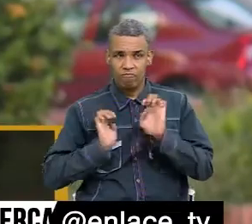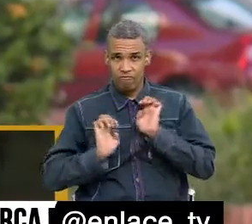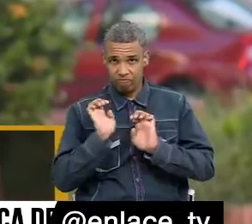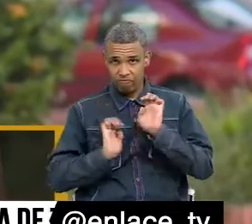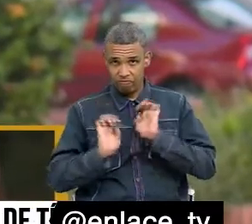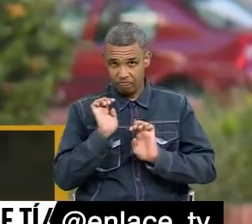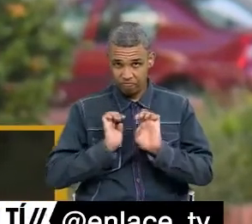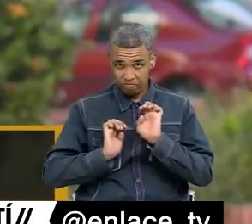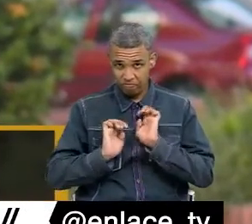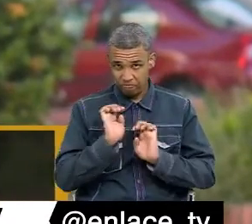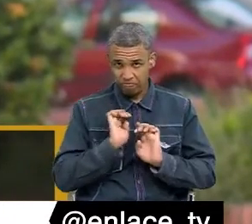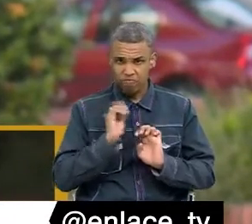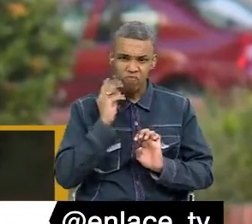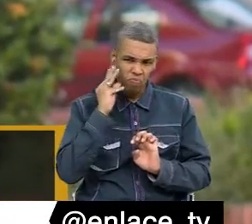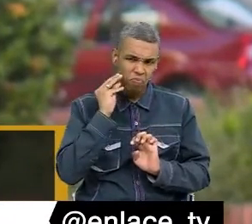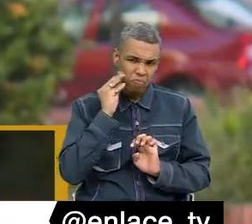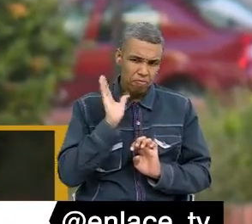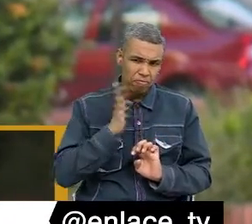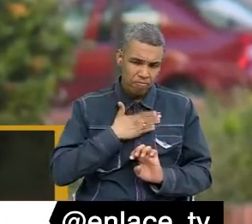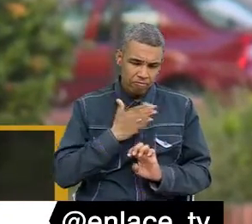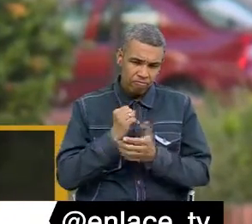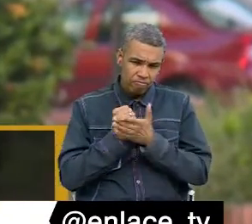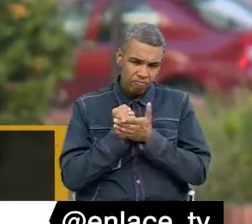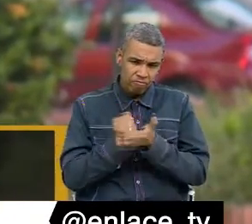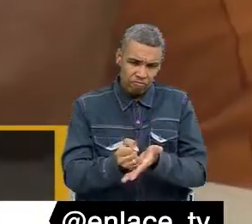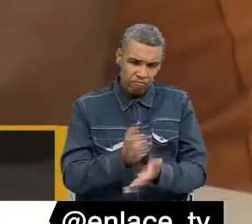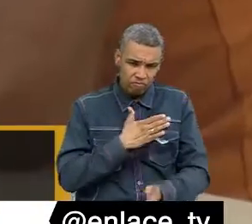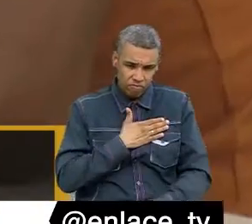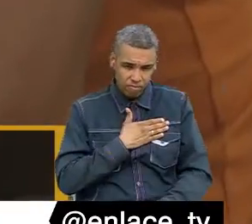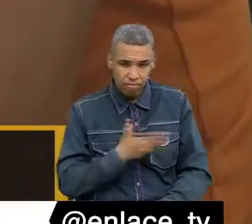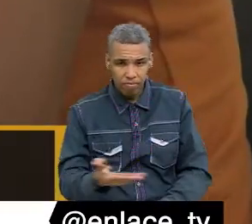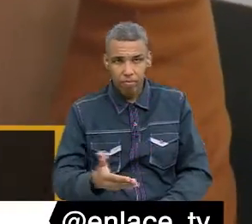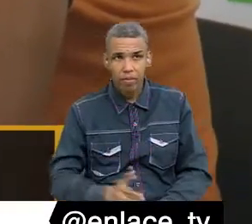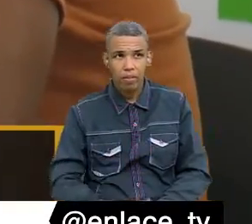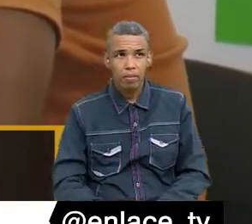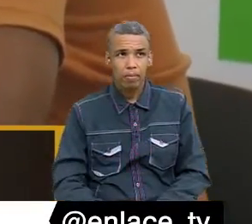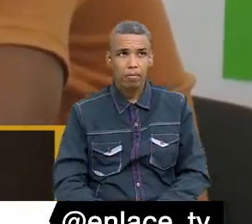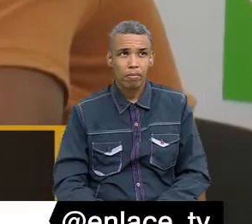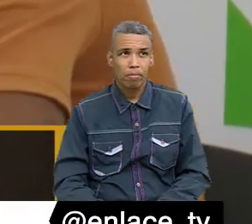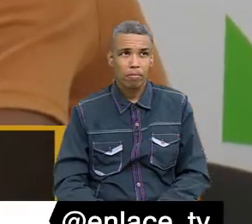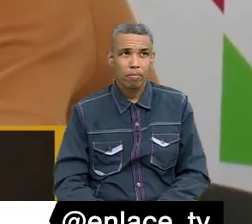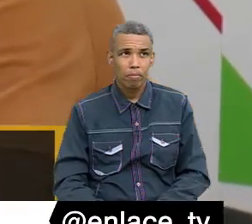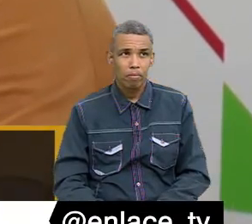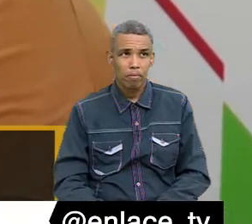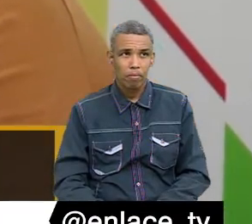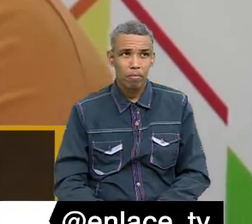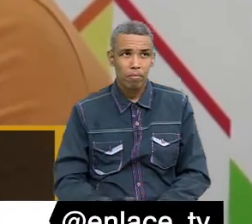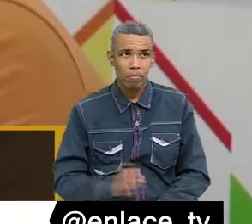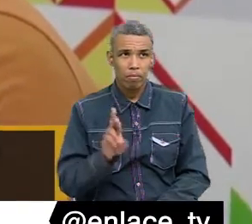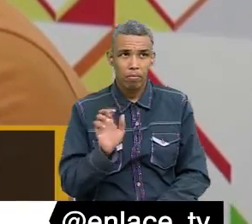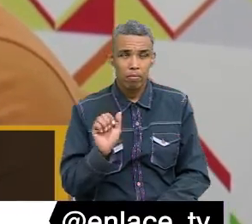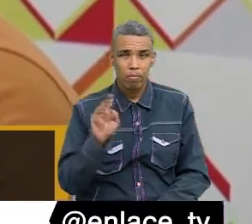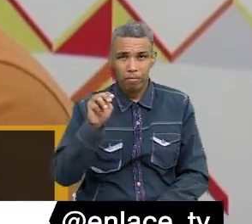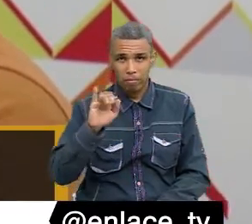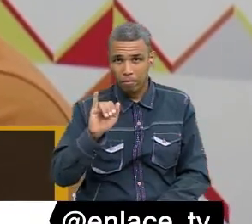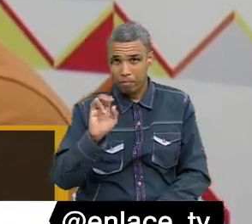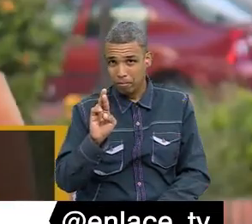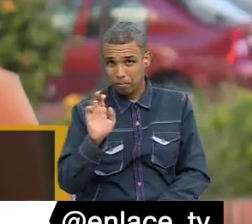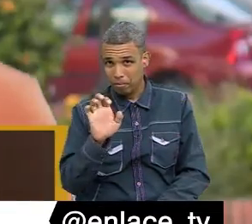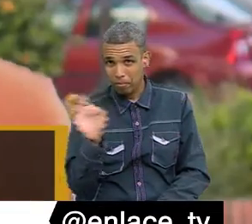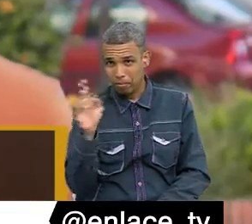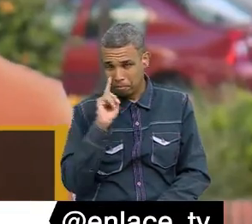espero aportarle toda mi experiencia, ponerla al servicio del equipo. Otra de las cualidades de Ramírez es el juego con pelota quieta.